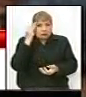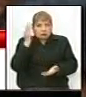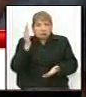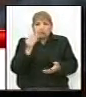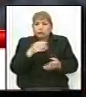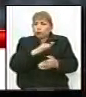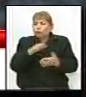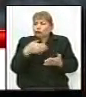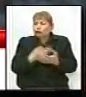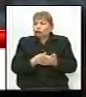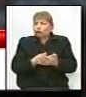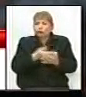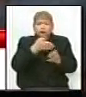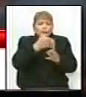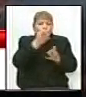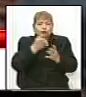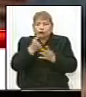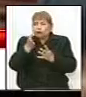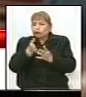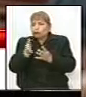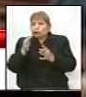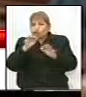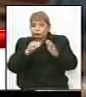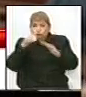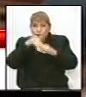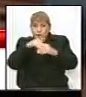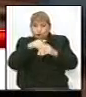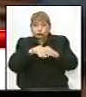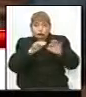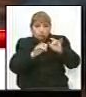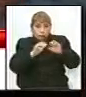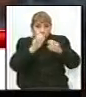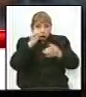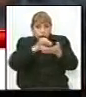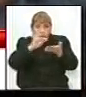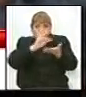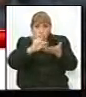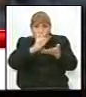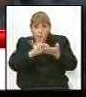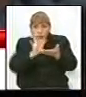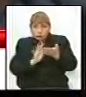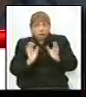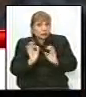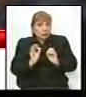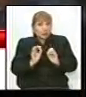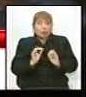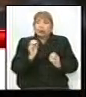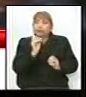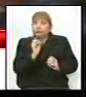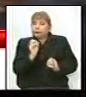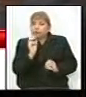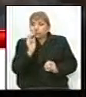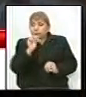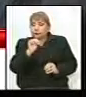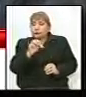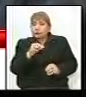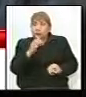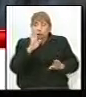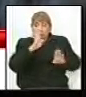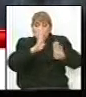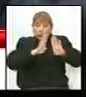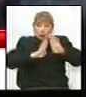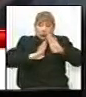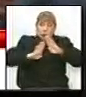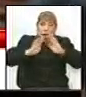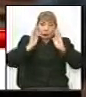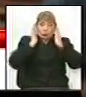todos los mecanismos de la votación electrónica y de la estructura digital que tiene la OMPE. Y eso es bastante preocupante,